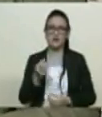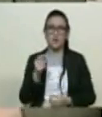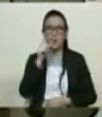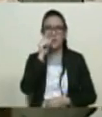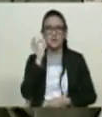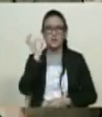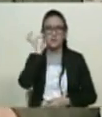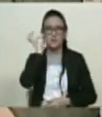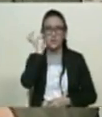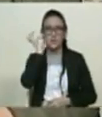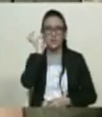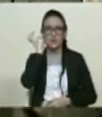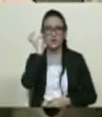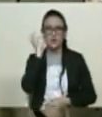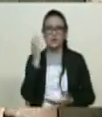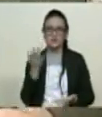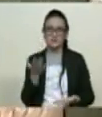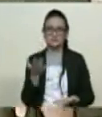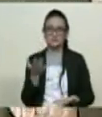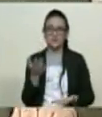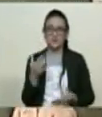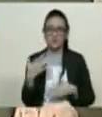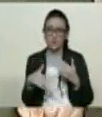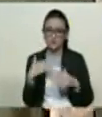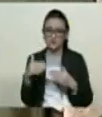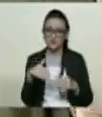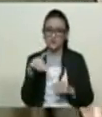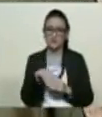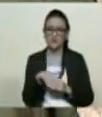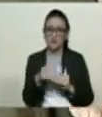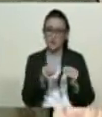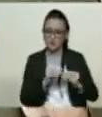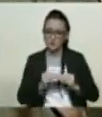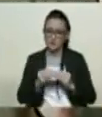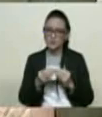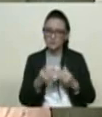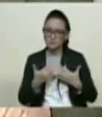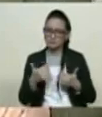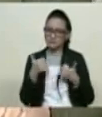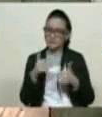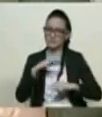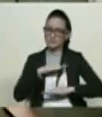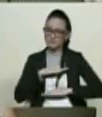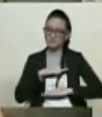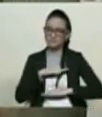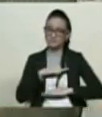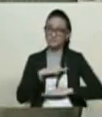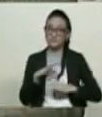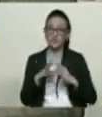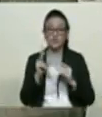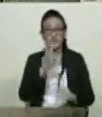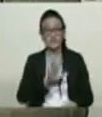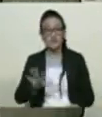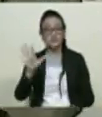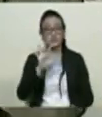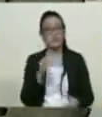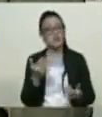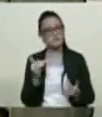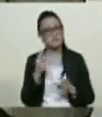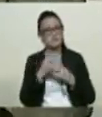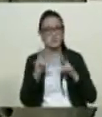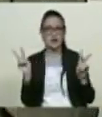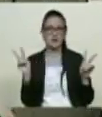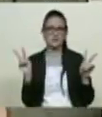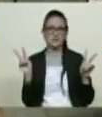hombres y mujeres que hacen posible que los procesos electorales se lleven a cabo y que el país se mantenga en paz, porque eso es